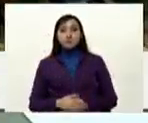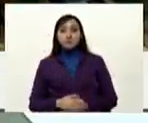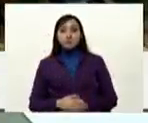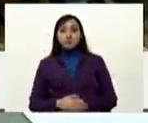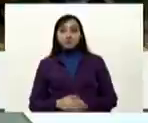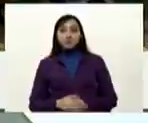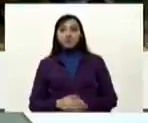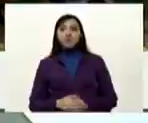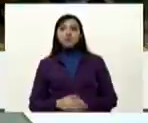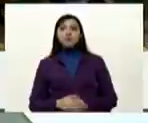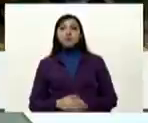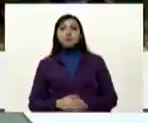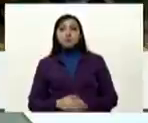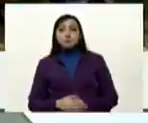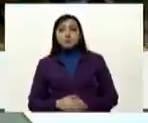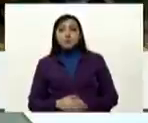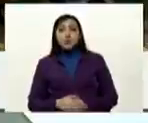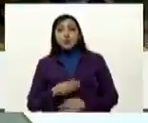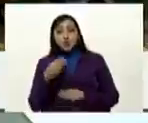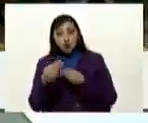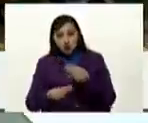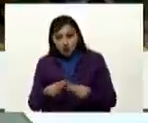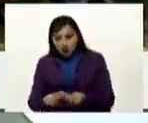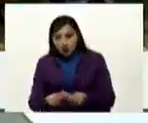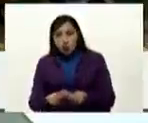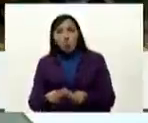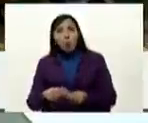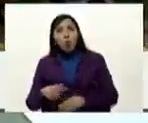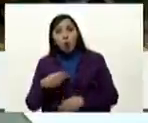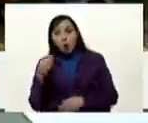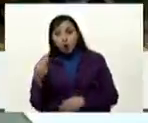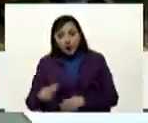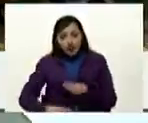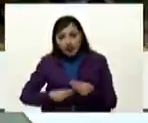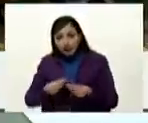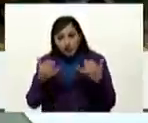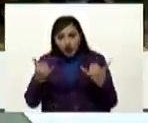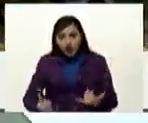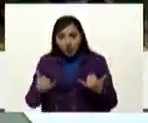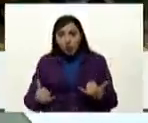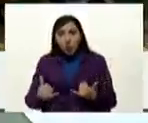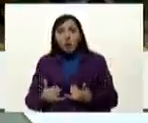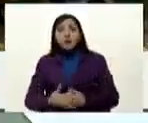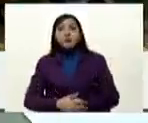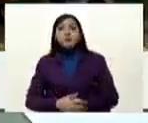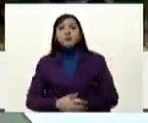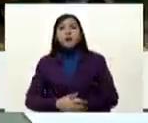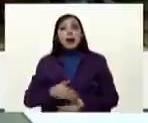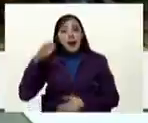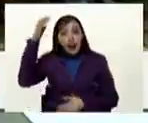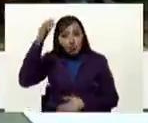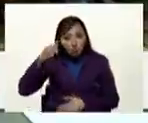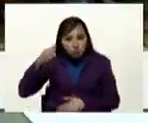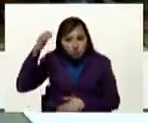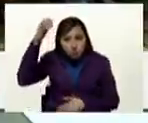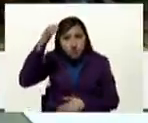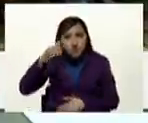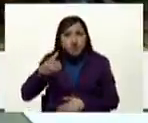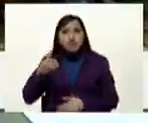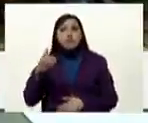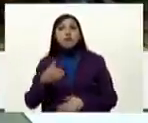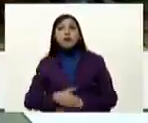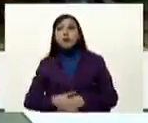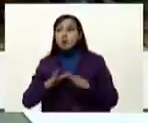y apelo a lo único que uno puede apelar en estos casos: a la conciencia